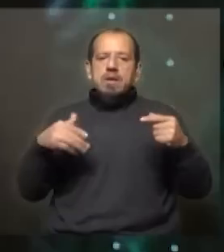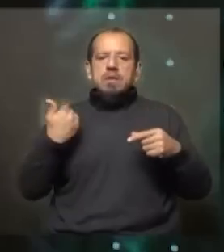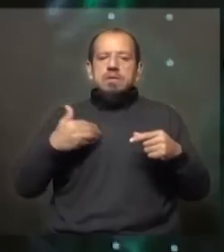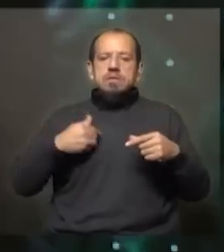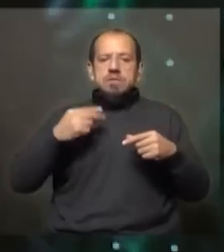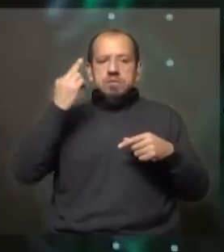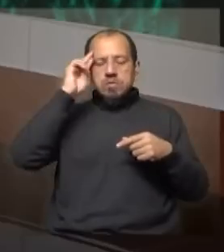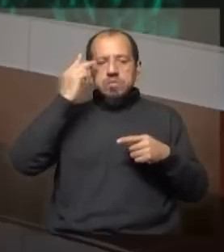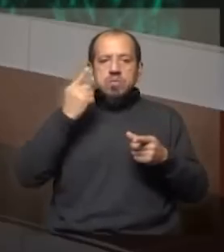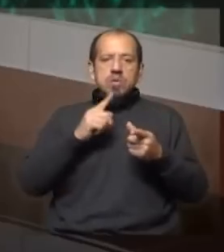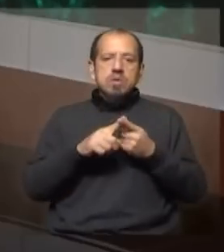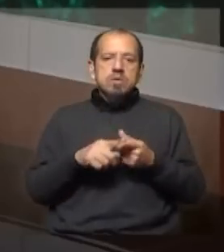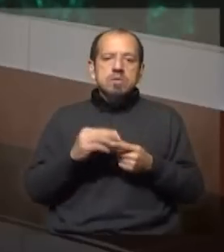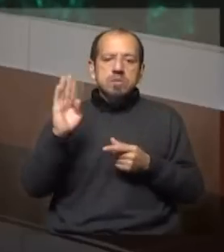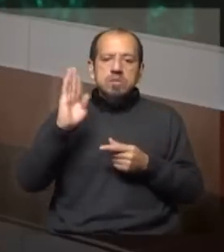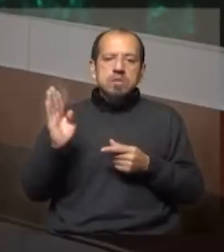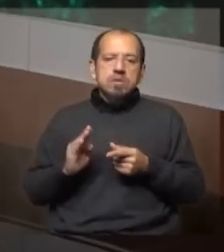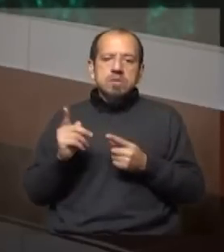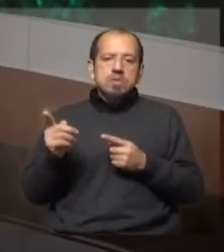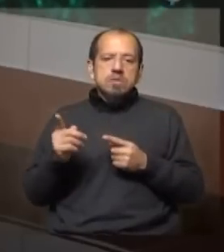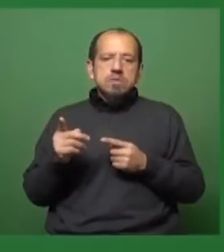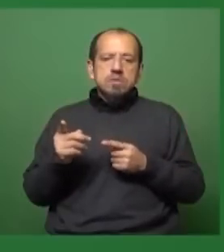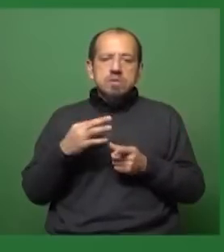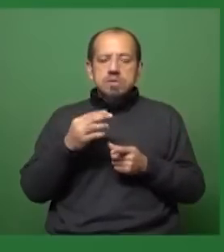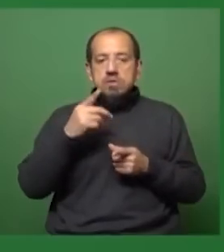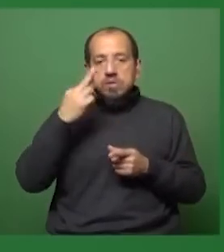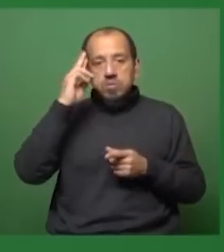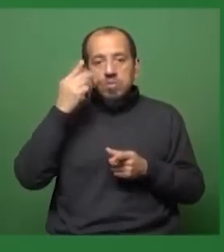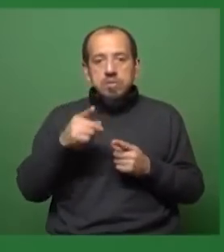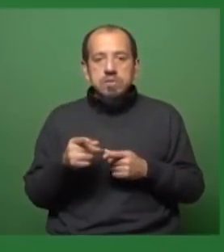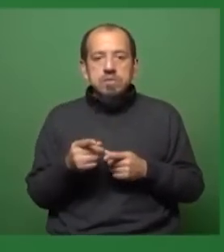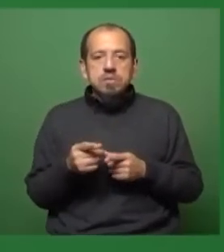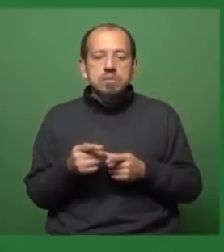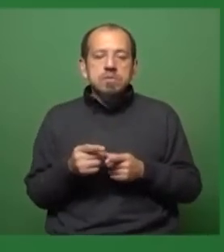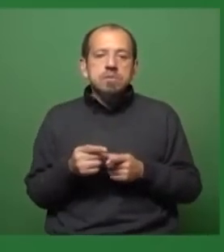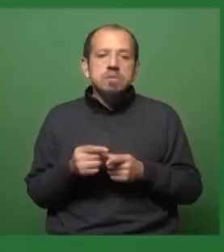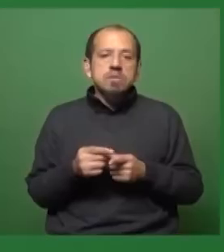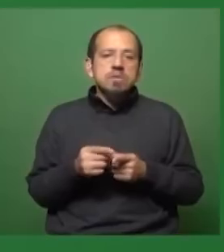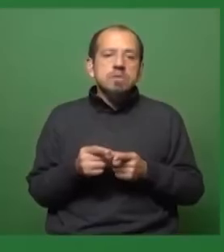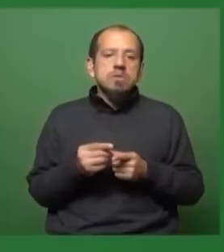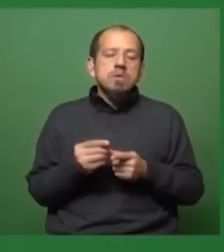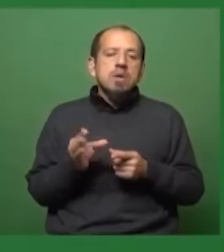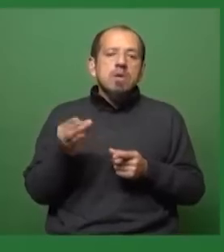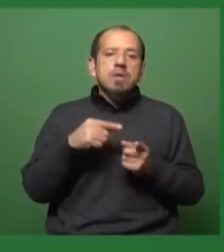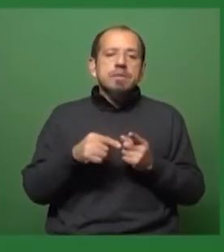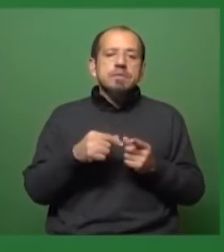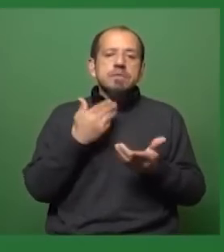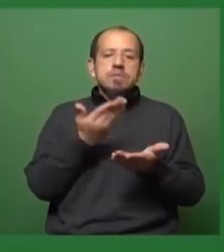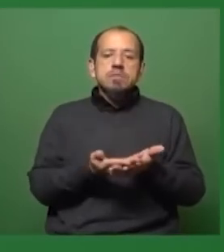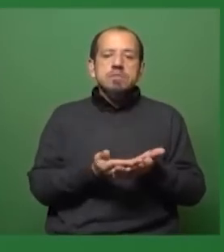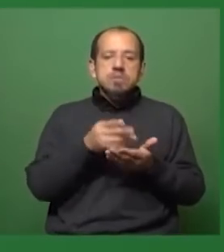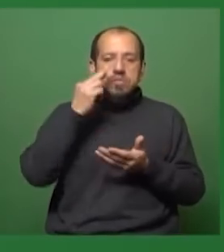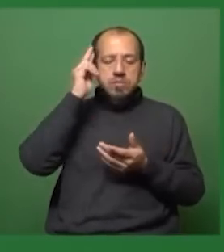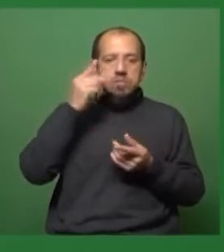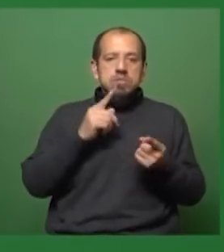debate porque teóricamente se decía por parte de Uruguay los de Récord que toda esta propuesta que el Uruguay presentaba